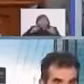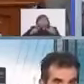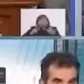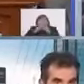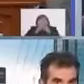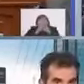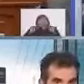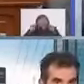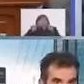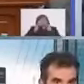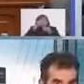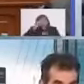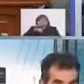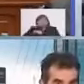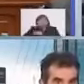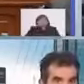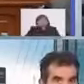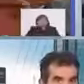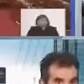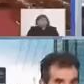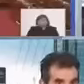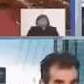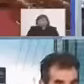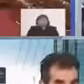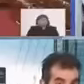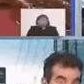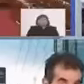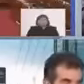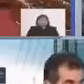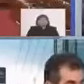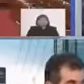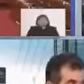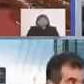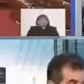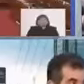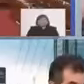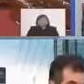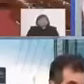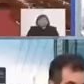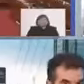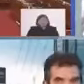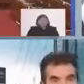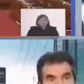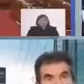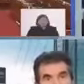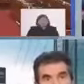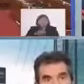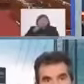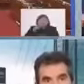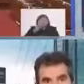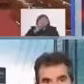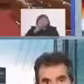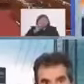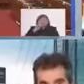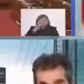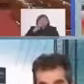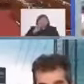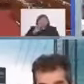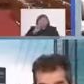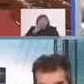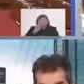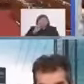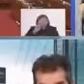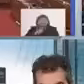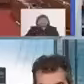suicidio, había determinado o había sido un homicidio. Está pasando esto que estamos viendo en Perú. Afuera